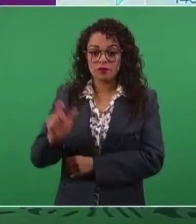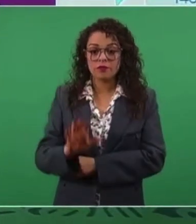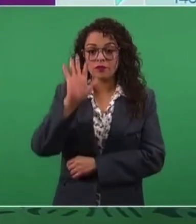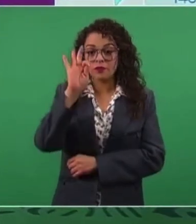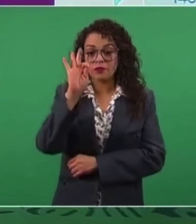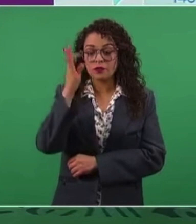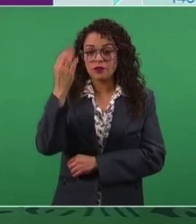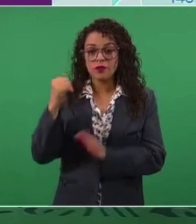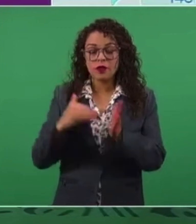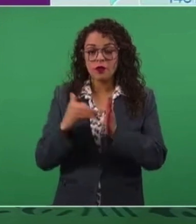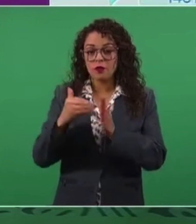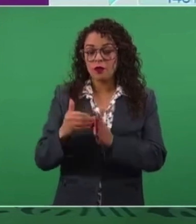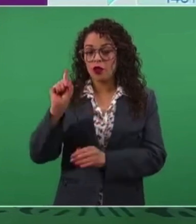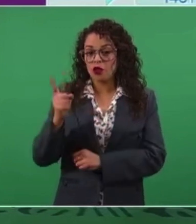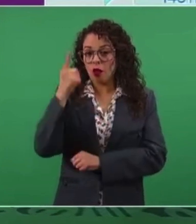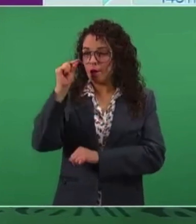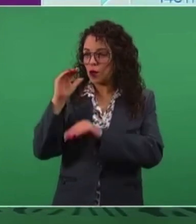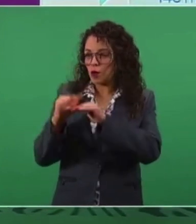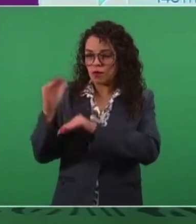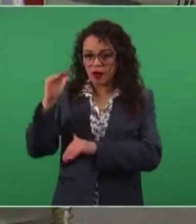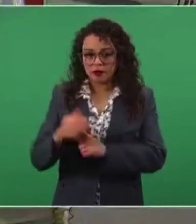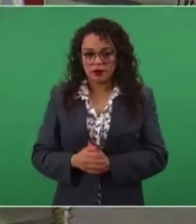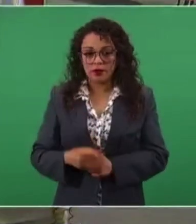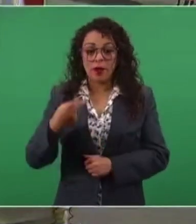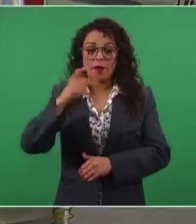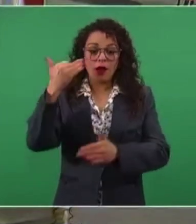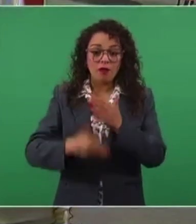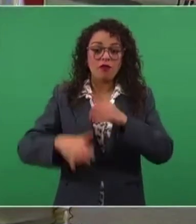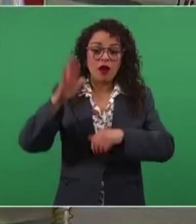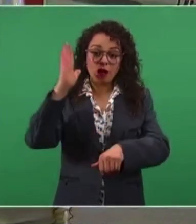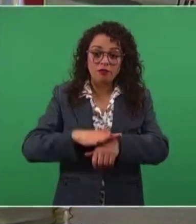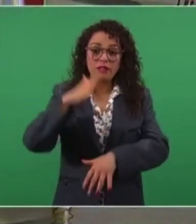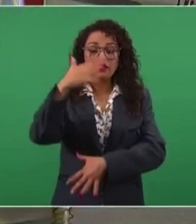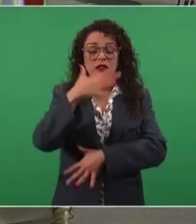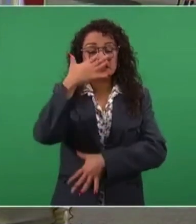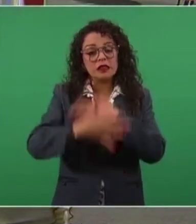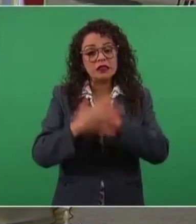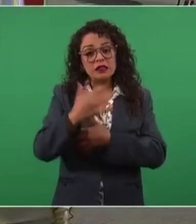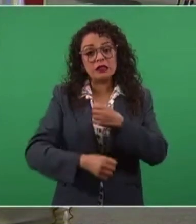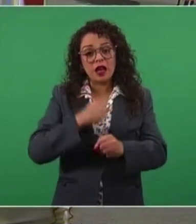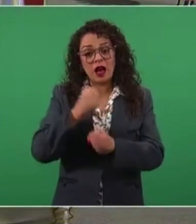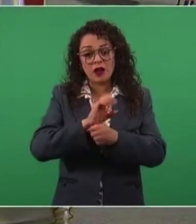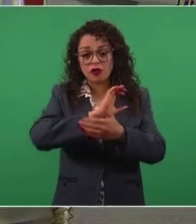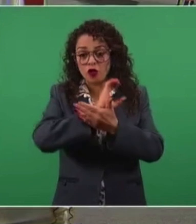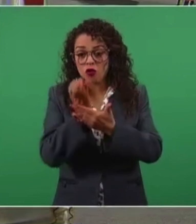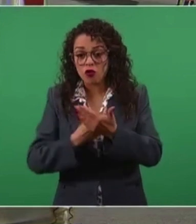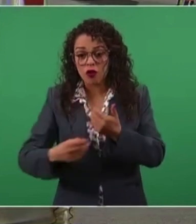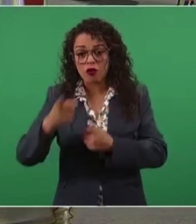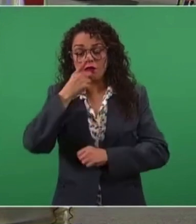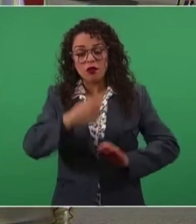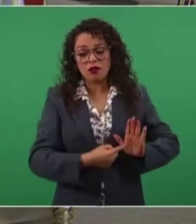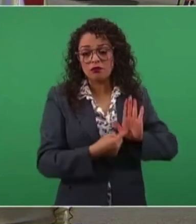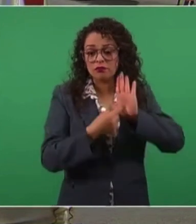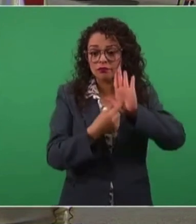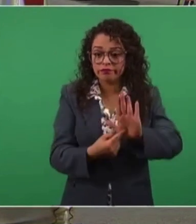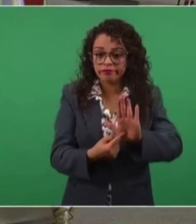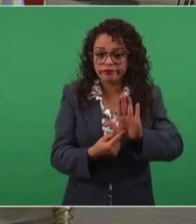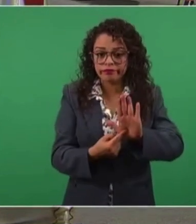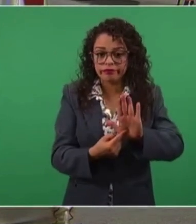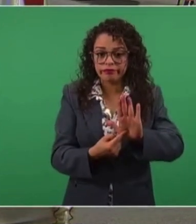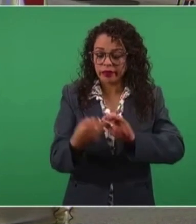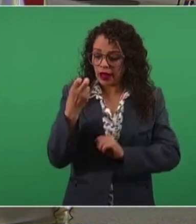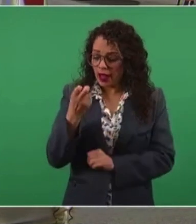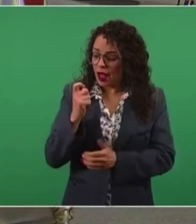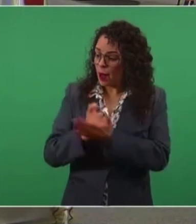de dólares, pero todavía faltan 15 años más en el contrato, lo que nos va a llevar a